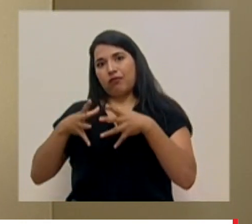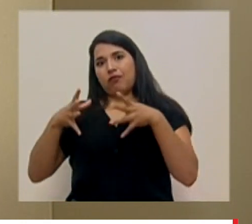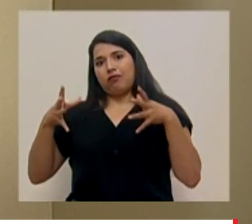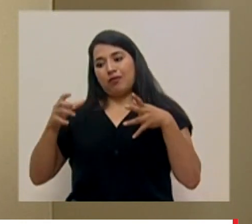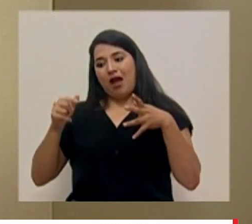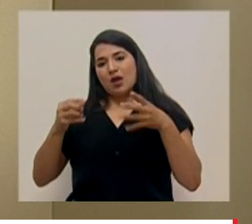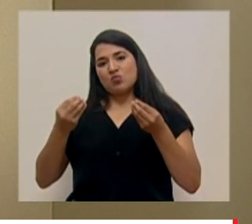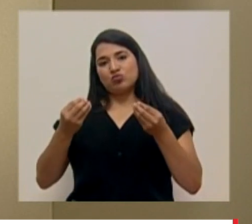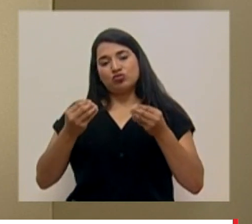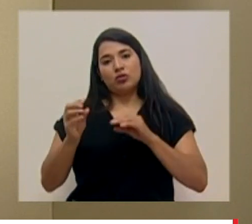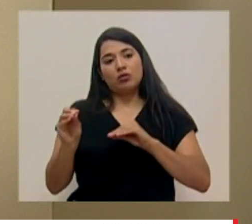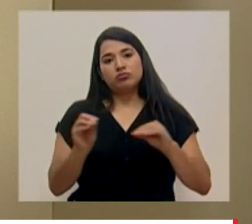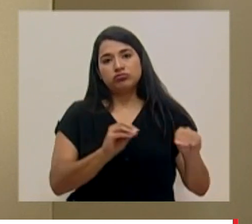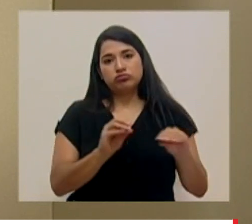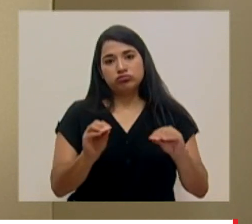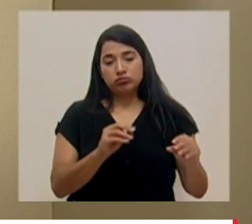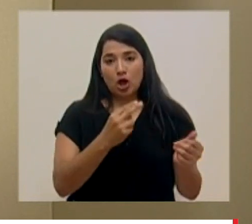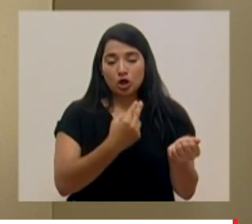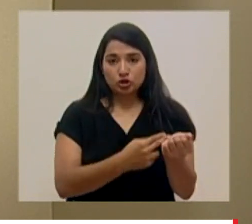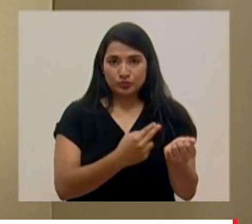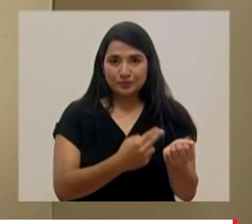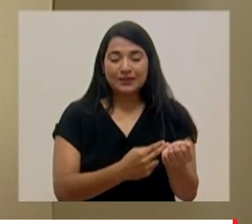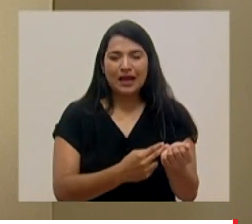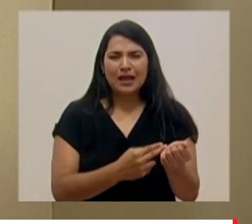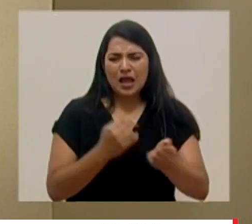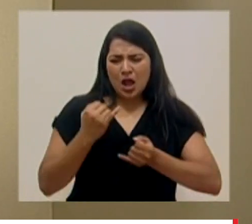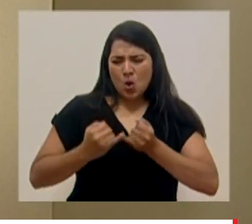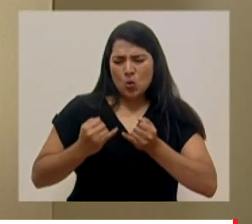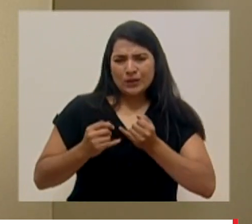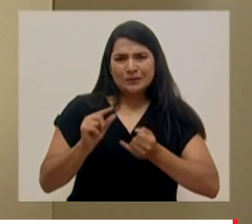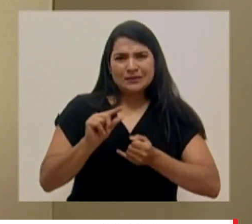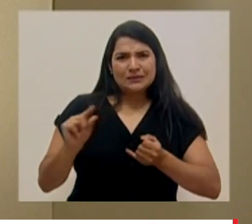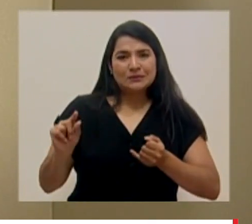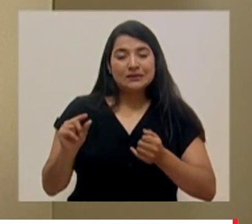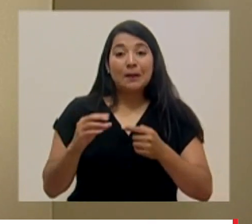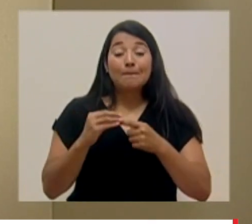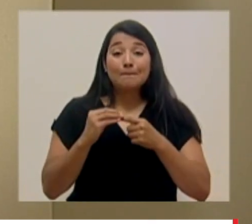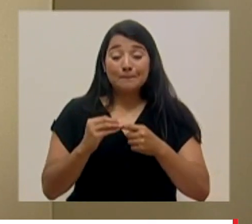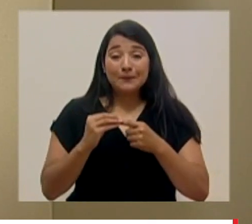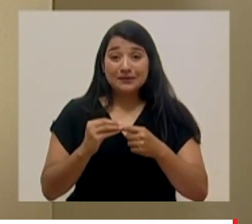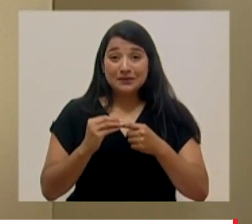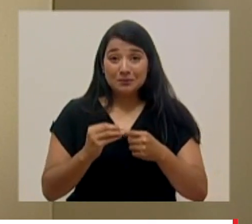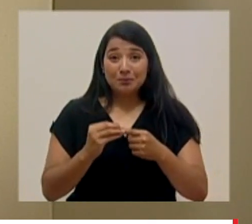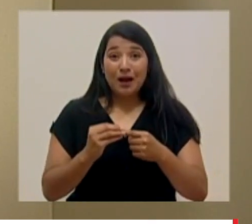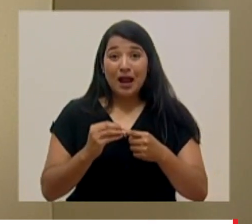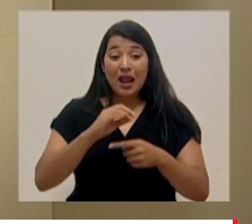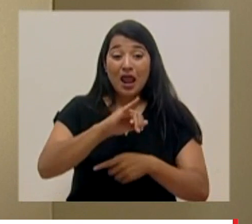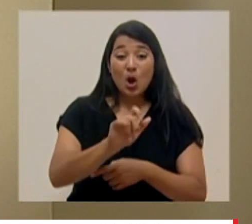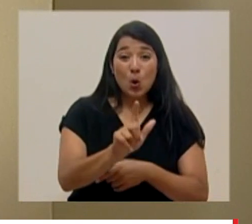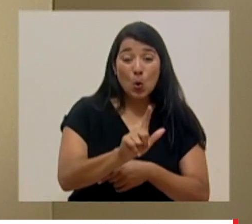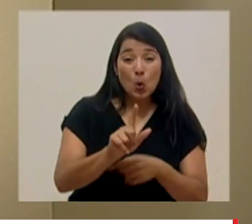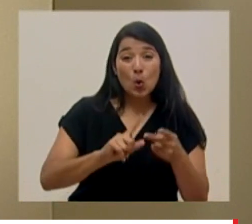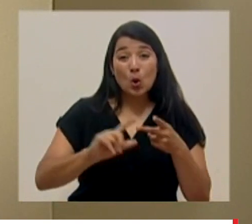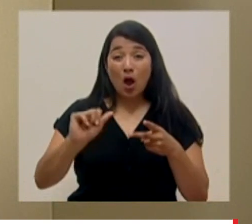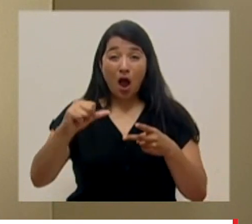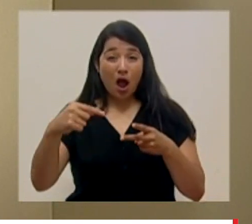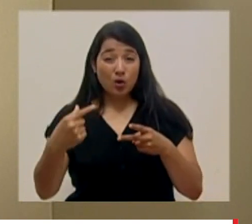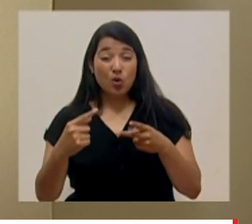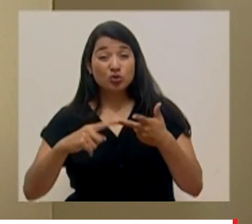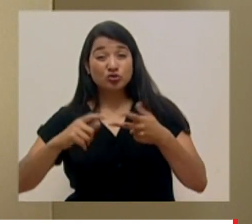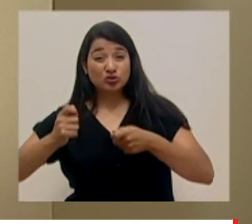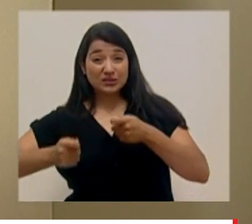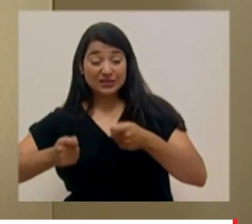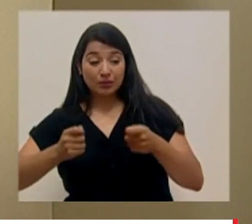día en las últimas semanas, especialmente en lo que ha sido julio, agosto y lo que llevamos de